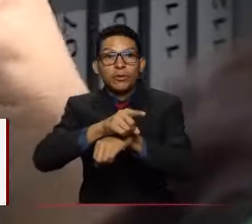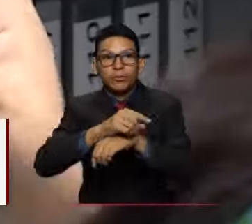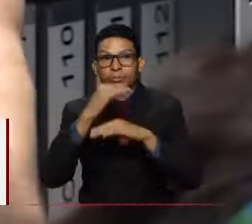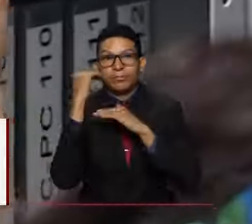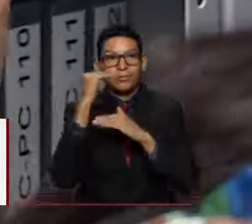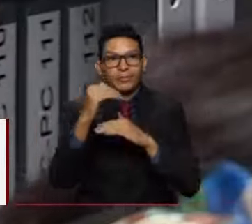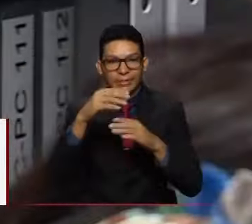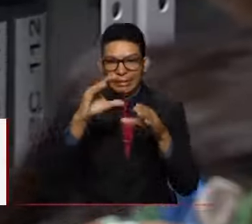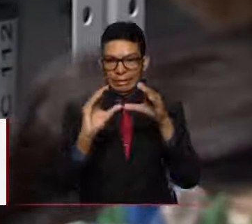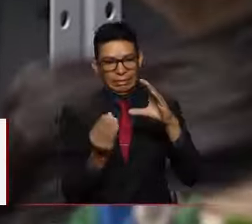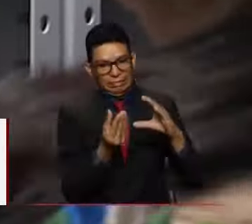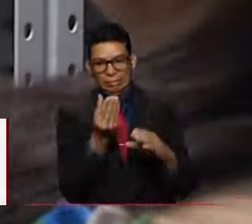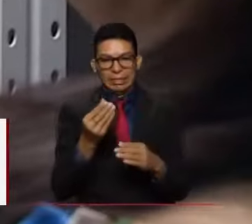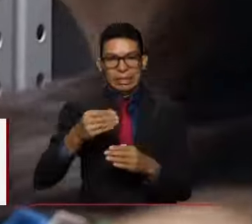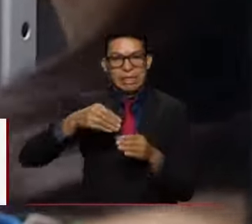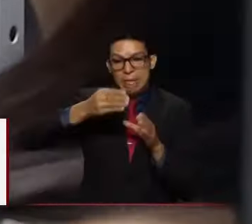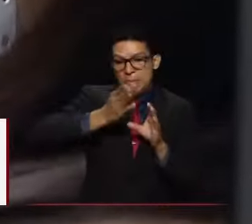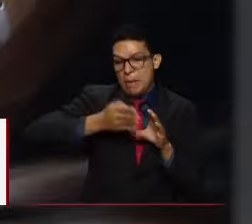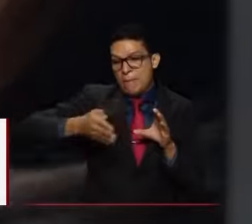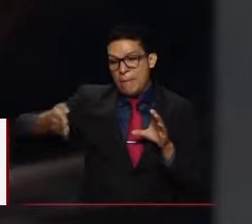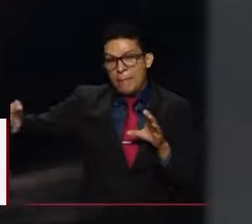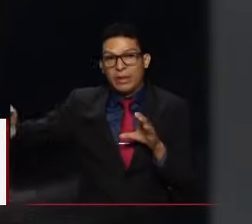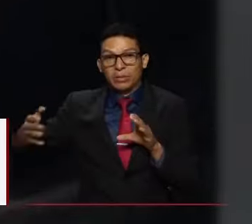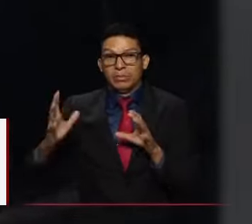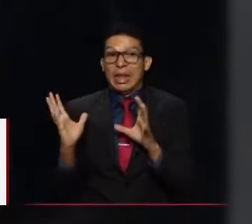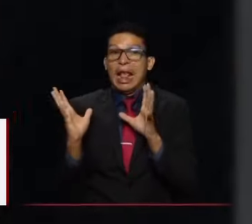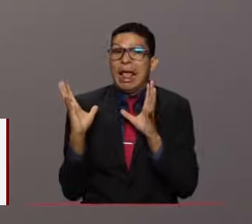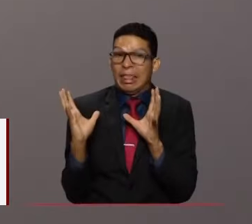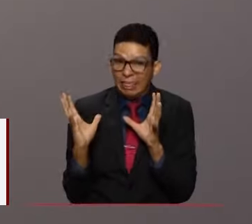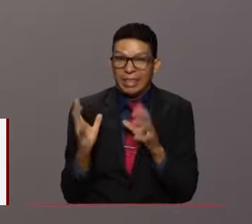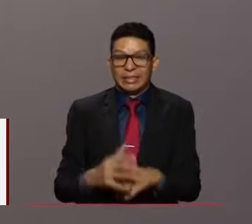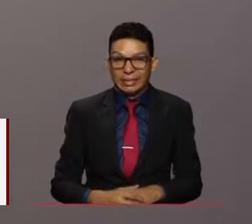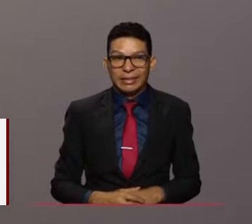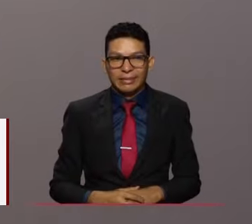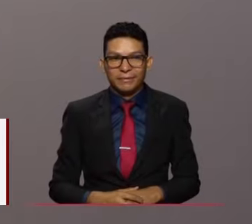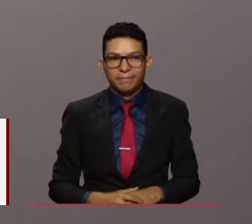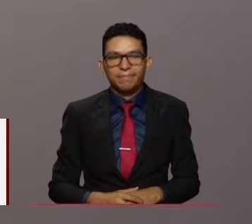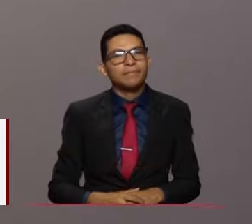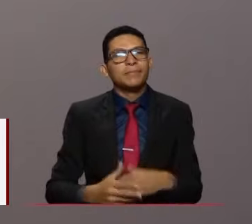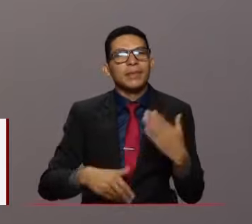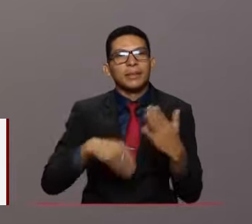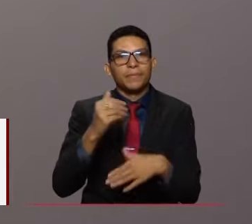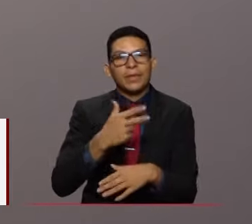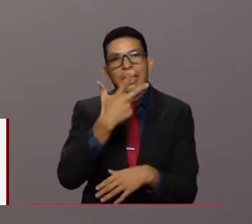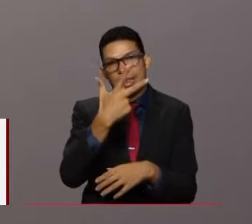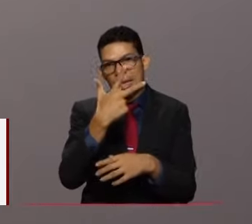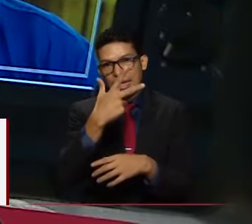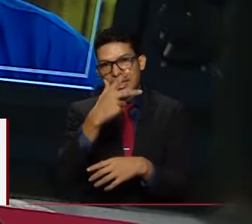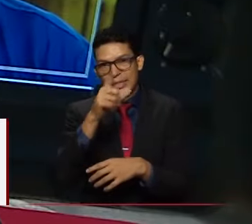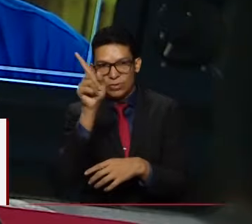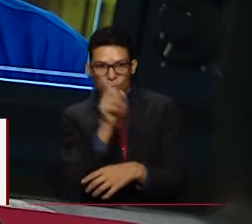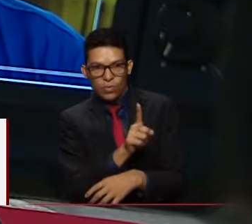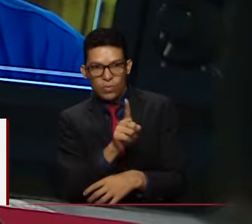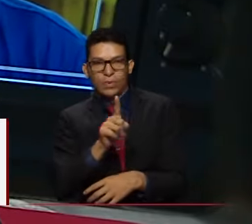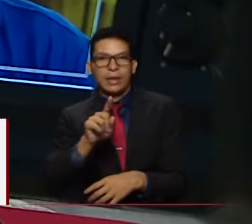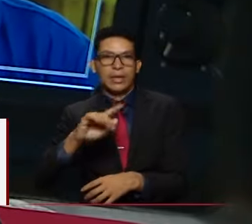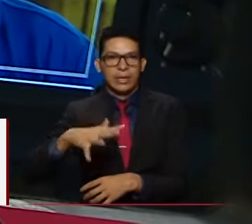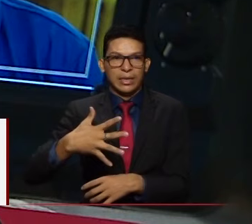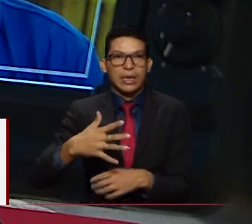entonces tenían que llevarse una gran cantidad de casetes que eran muy grandes. Inicialmente fueron 3/4, después pasamos a la